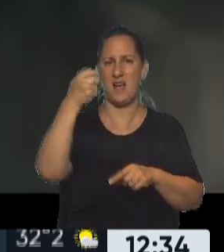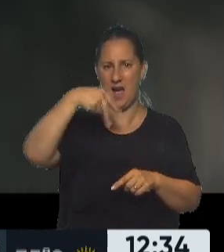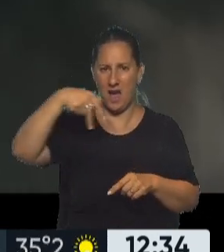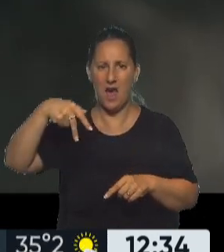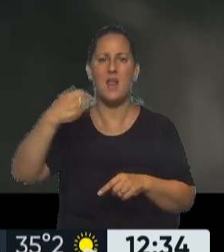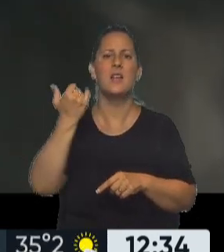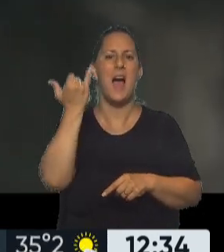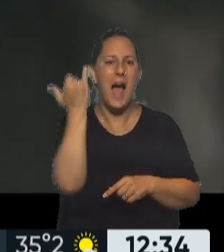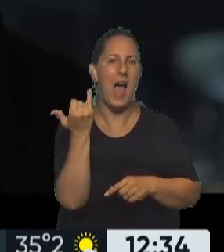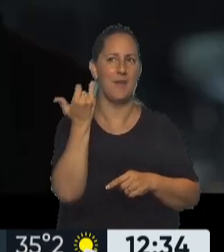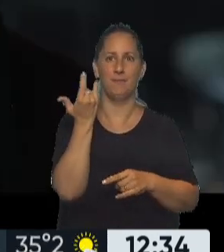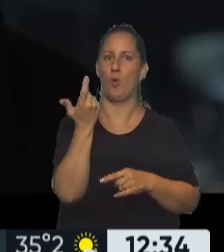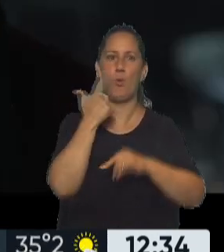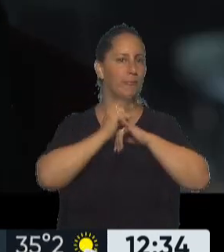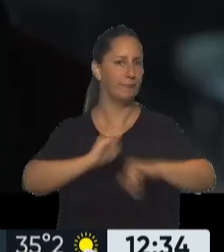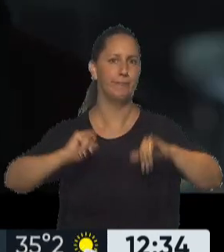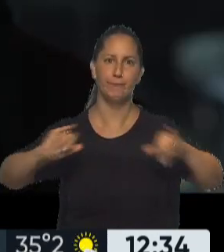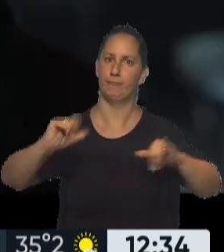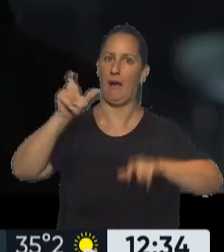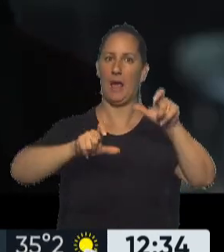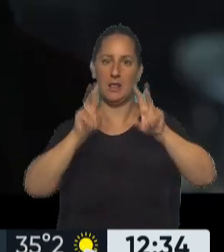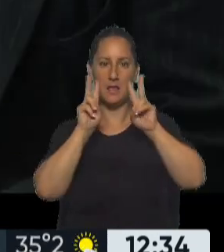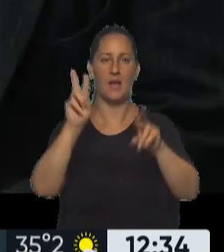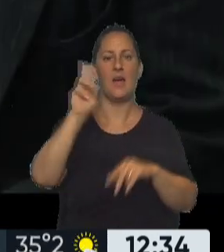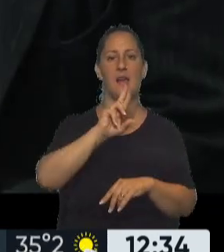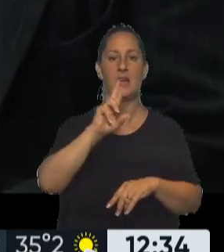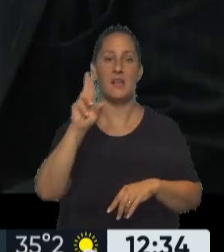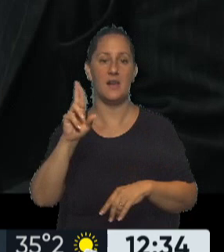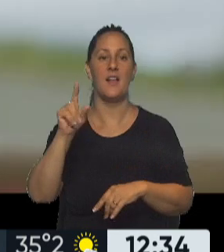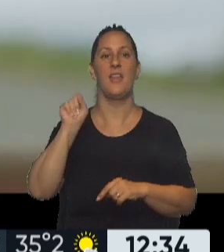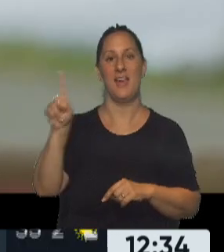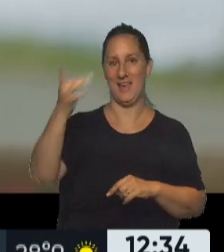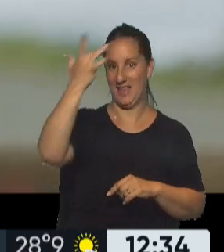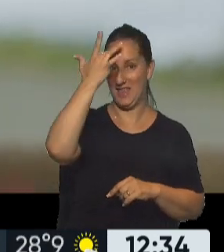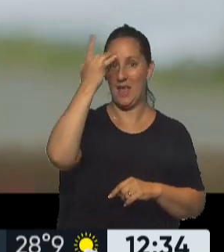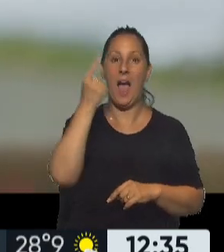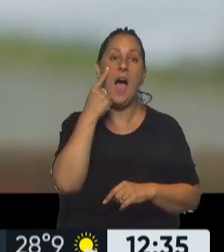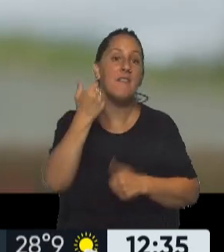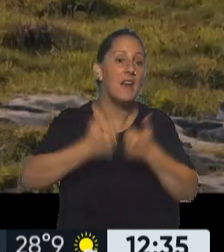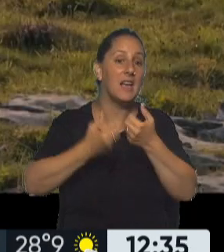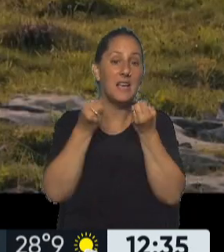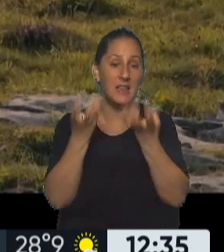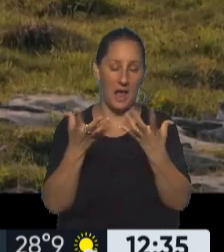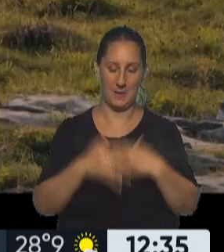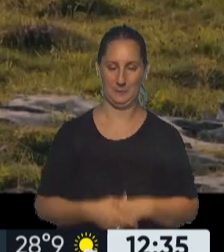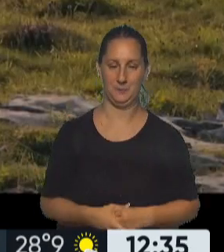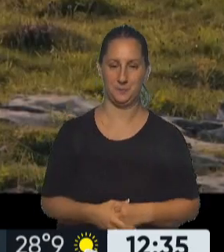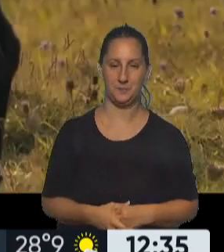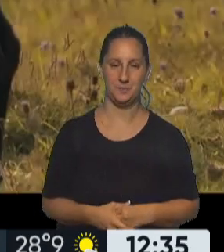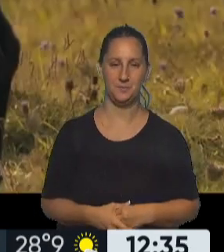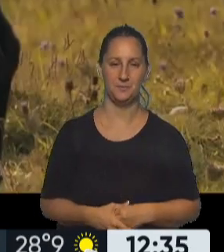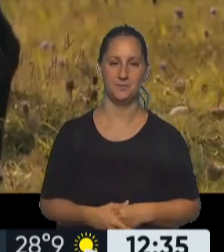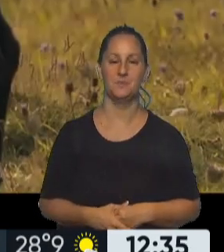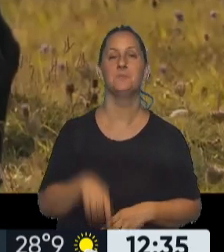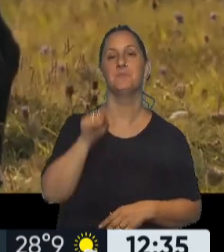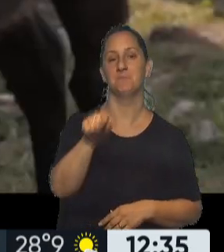teniendo mucha repercusión, como RRR desde la India, pero bueno, habrá que ver qué es lo que pasa. Por lo pronto, allí está